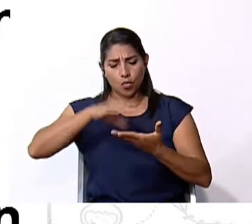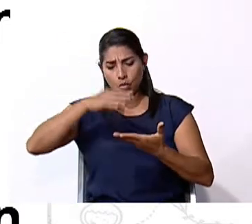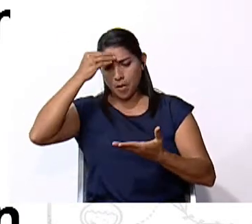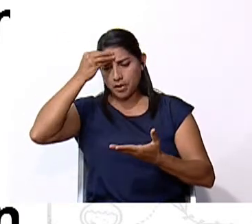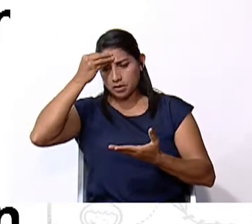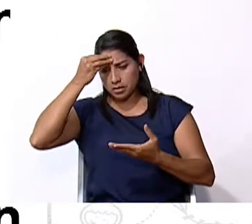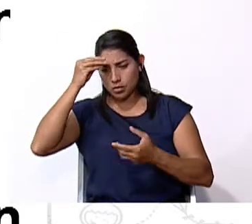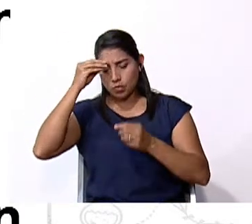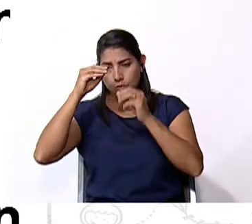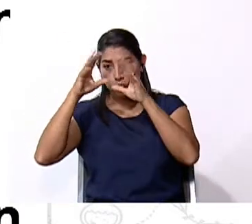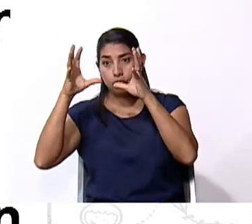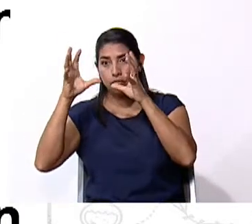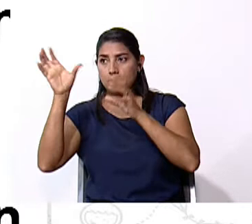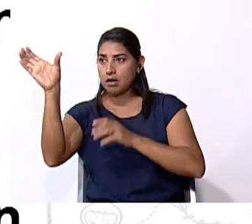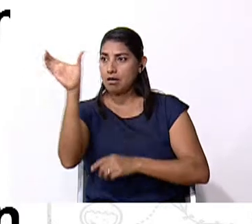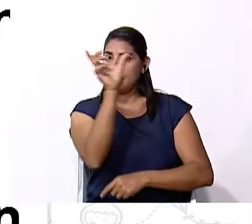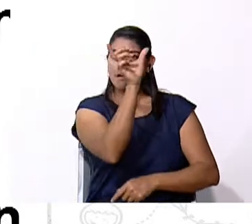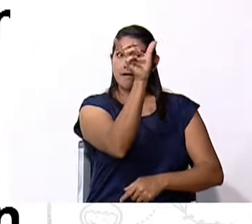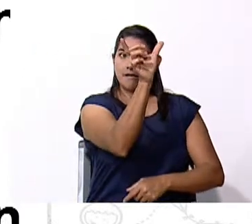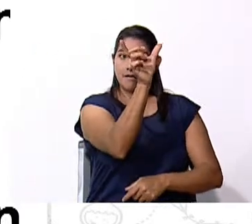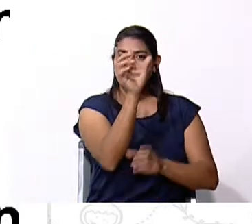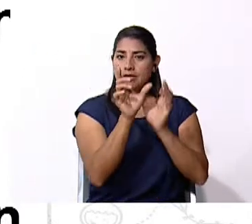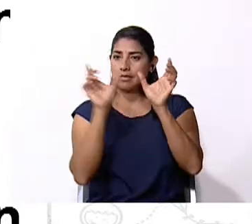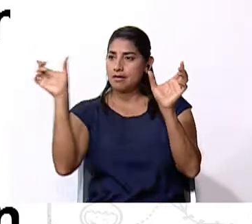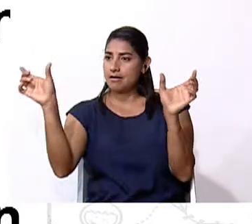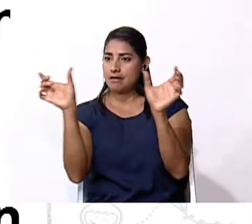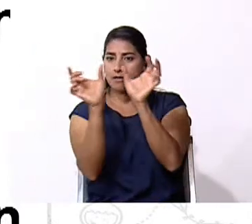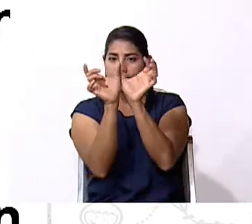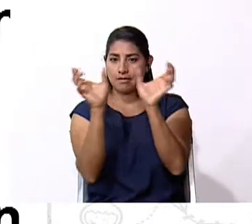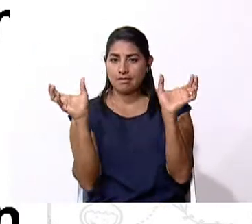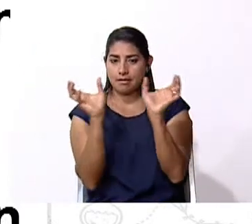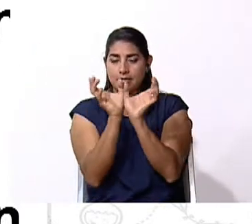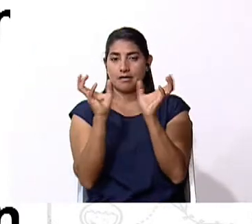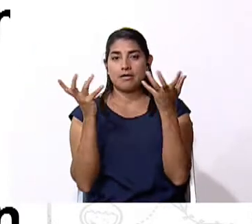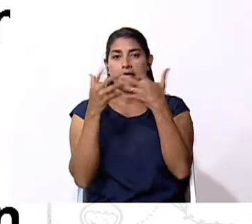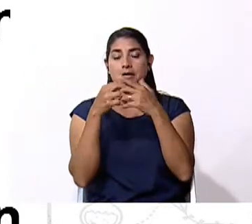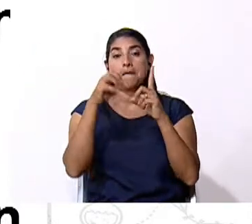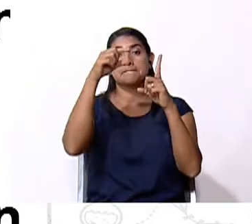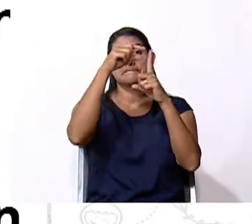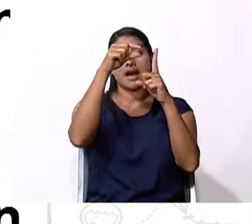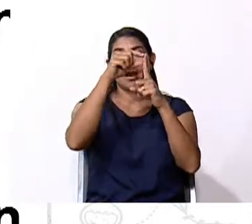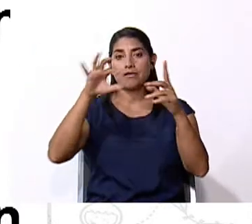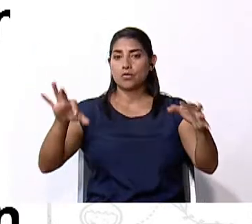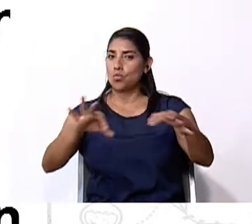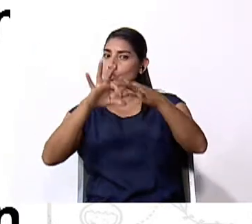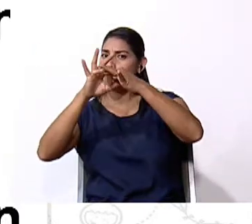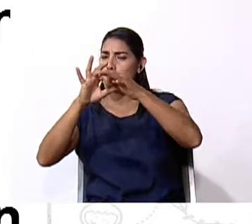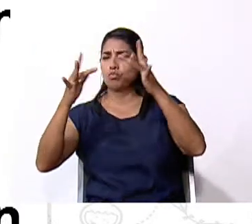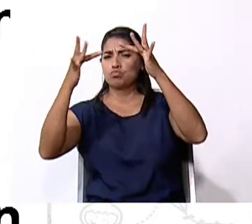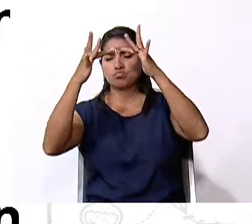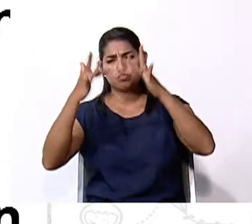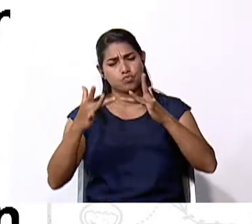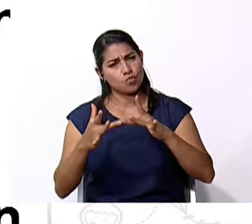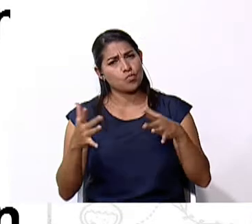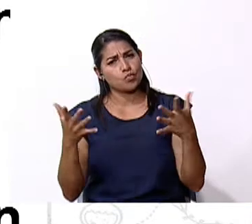conocimiento. Esos conceptos se van a ir relacionando mediante palabras de enlace o conectores.